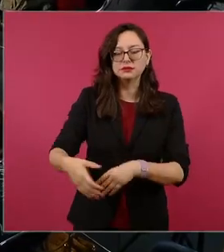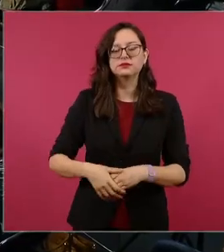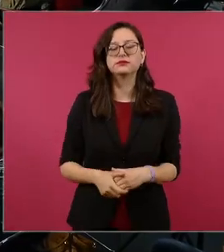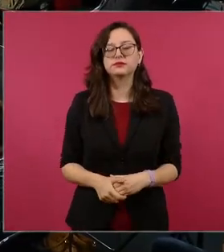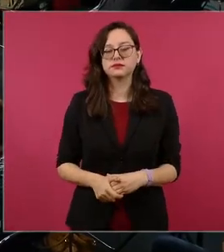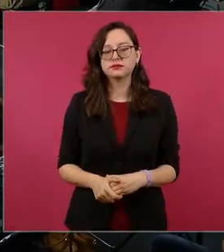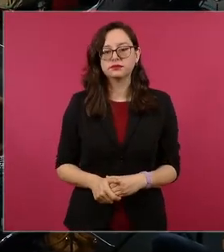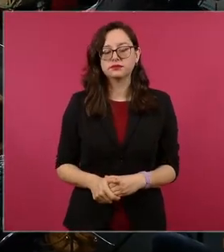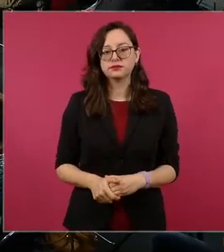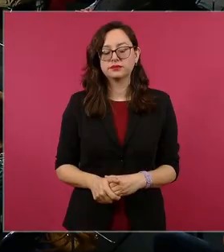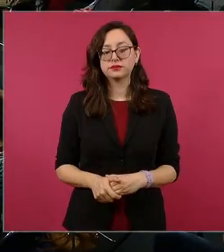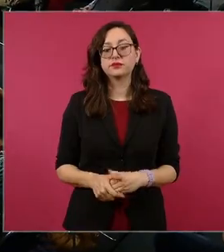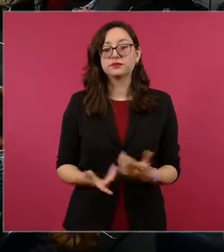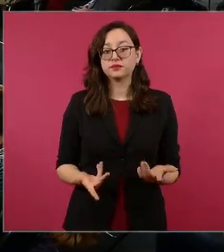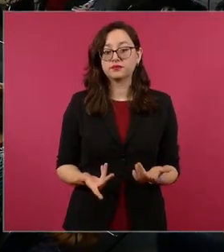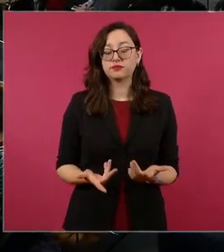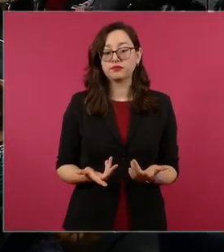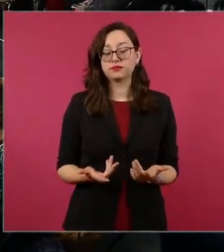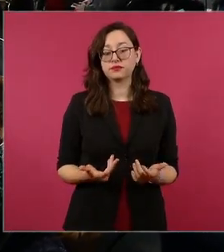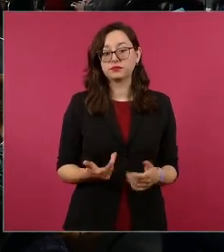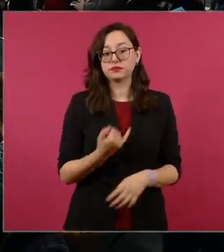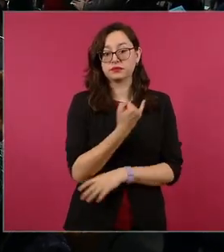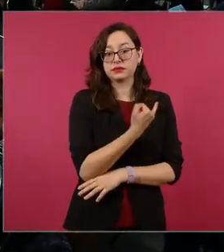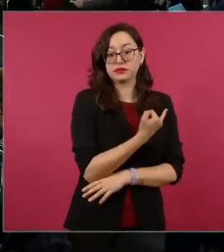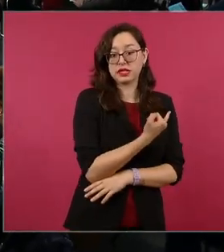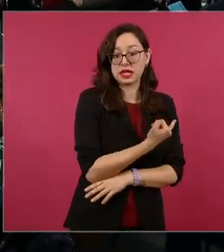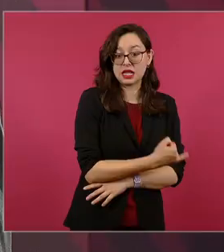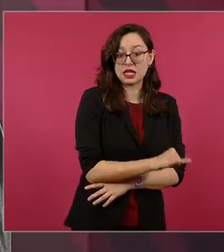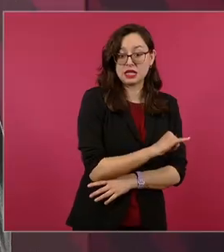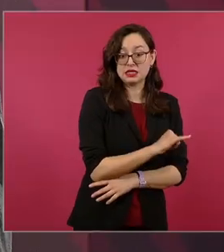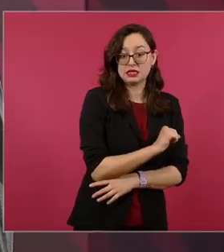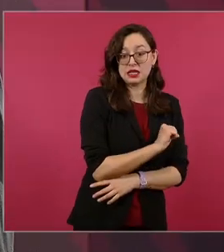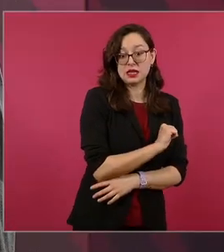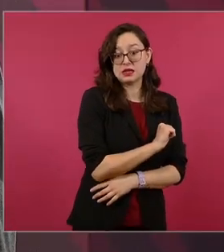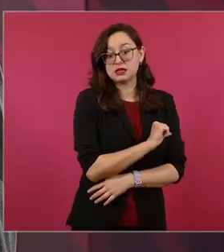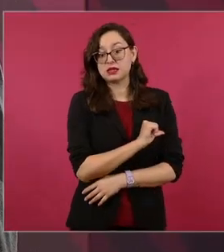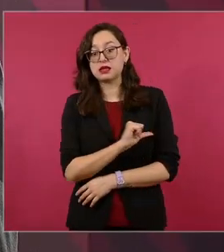Desde educación básica hasta